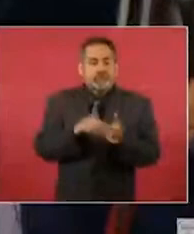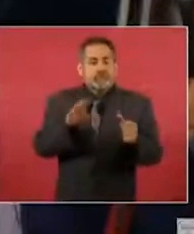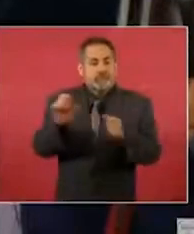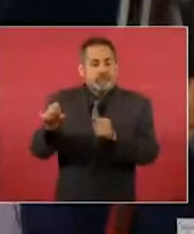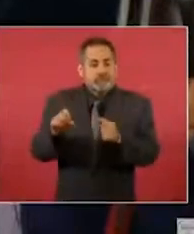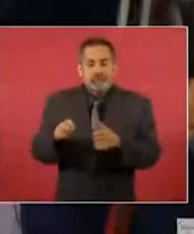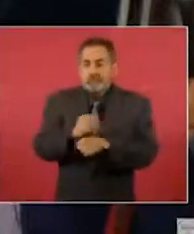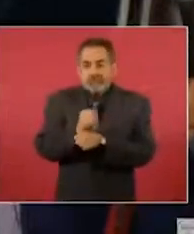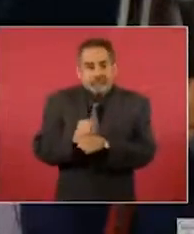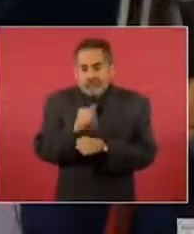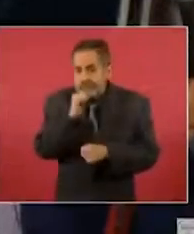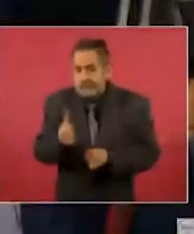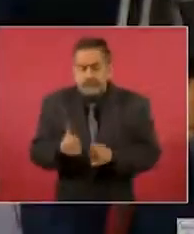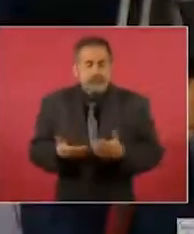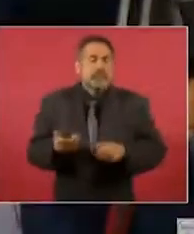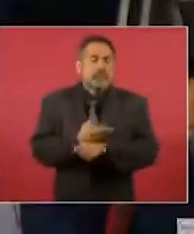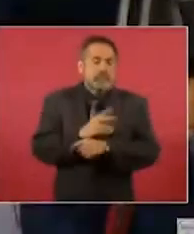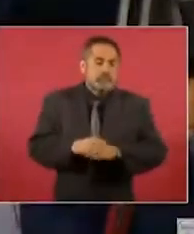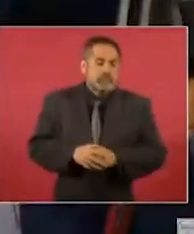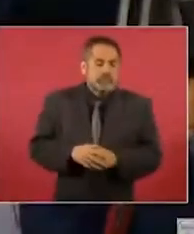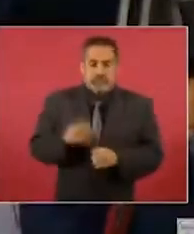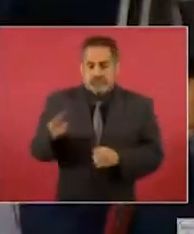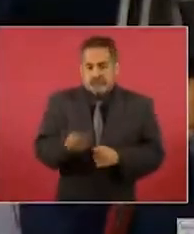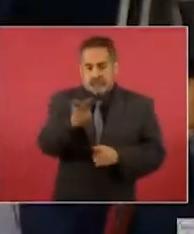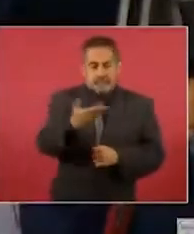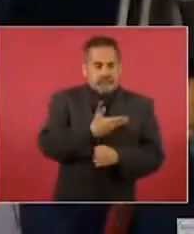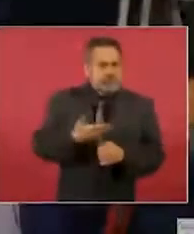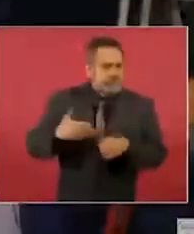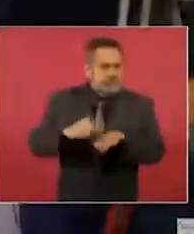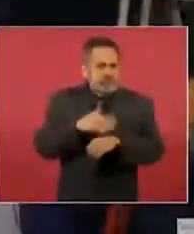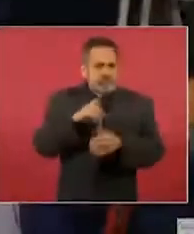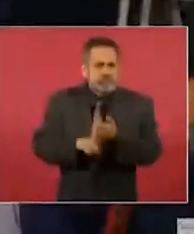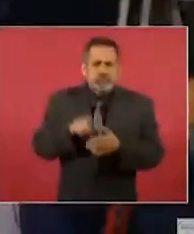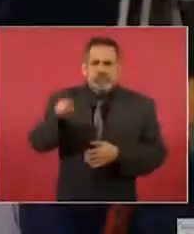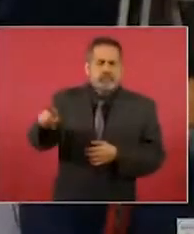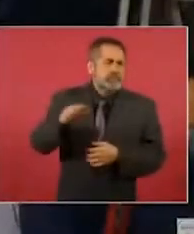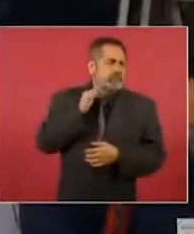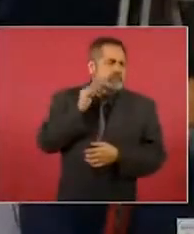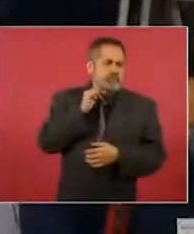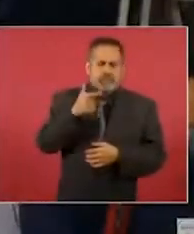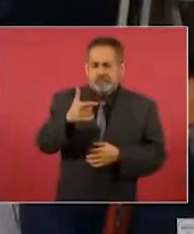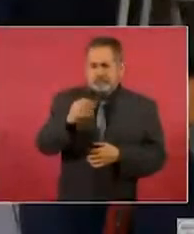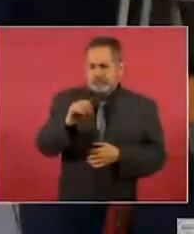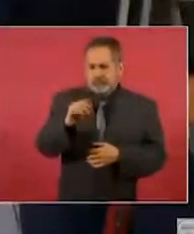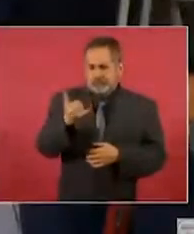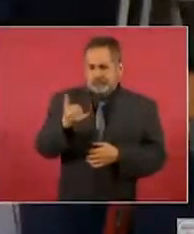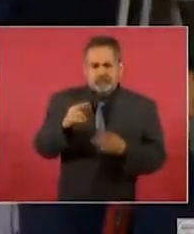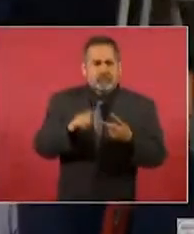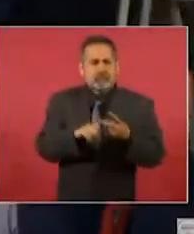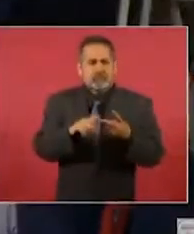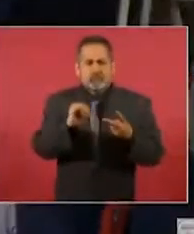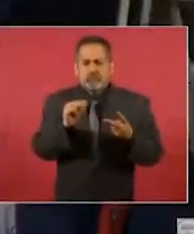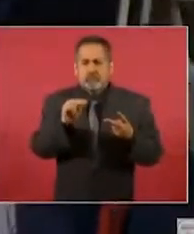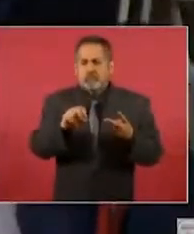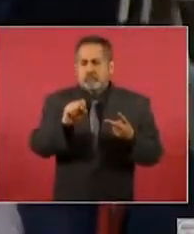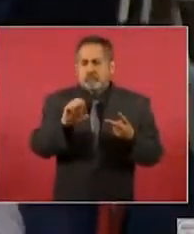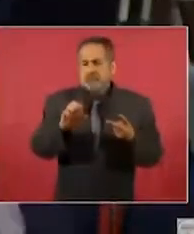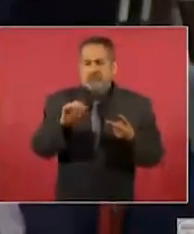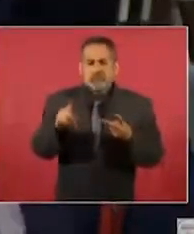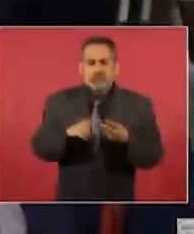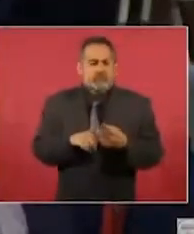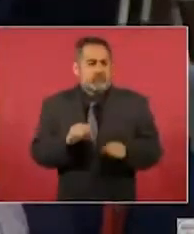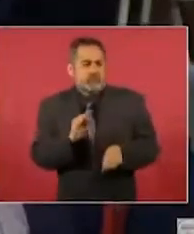eliminarse No y que el presupuesto que reciba el INE que es lo que busca la reforma electoral se ocupe en las cosas que realmente pues son